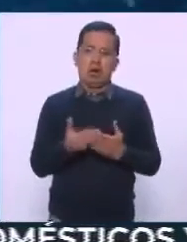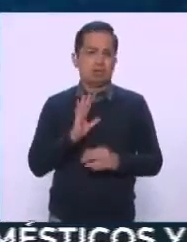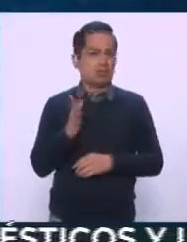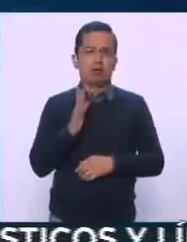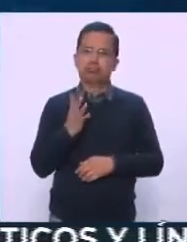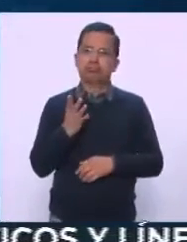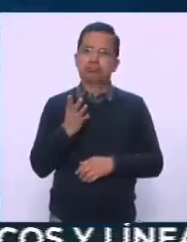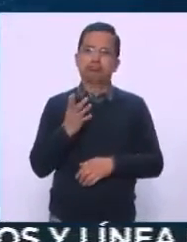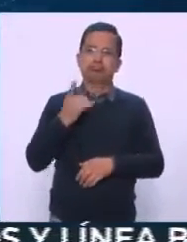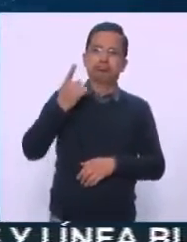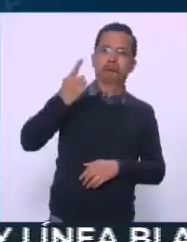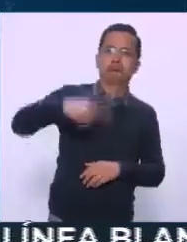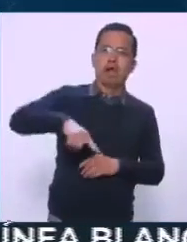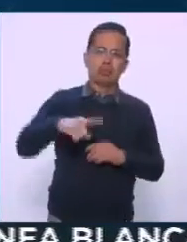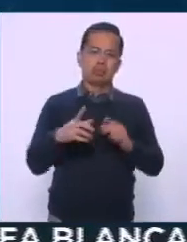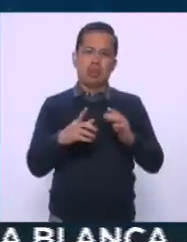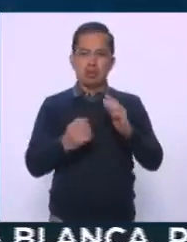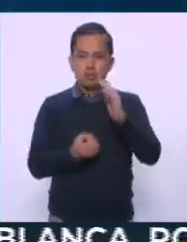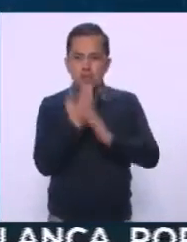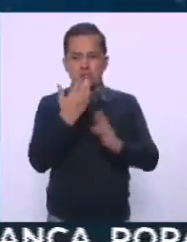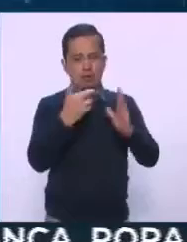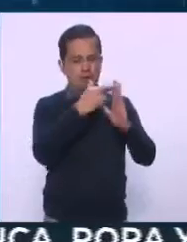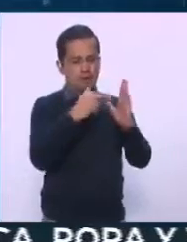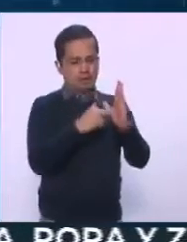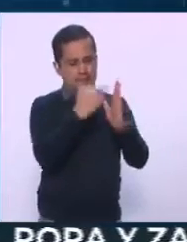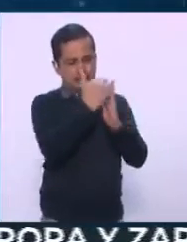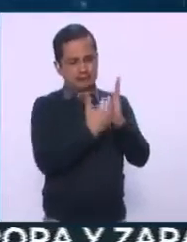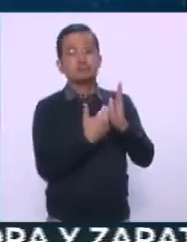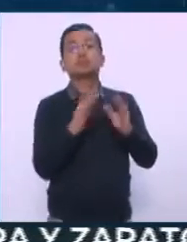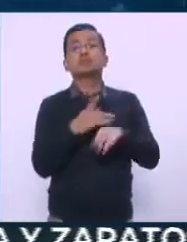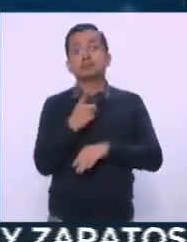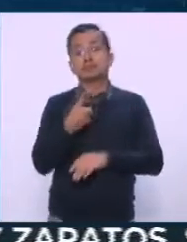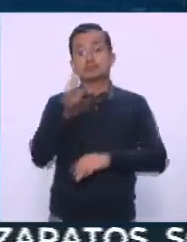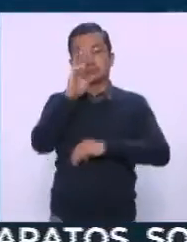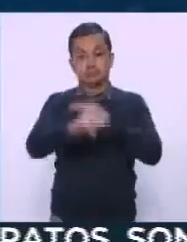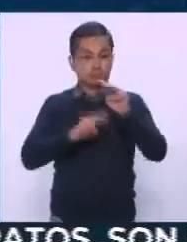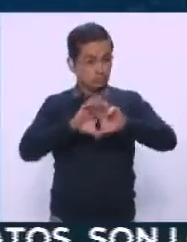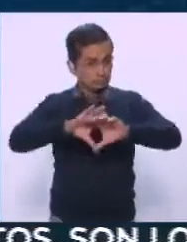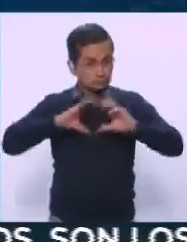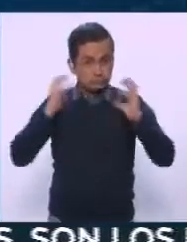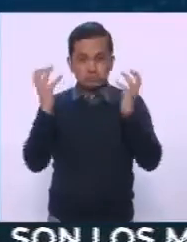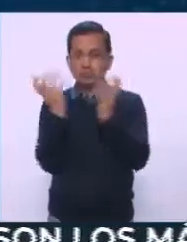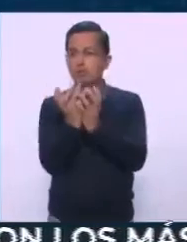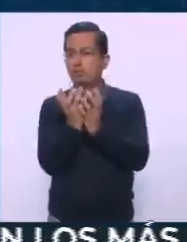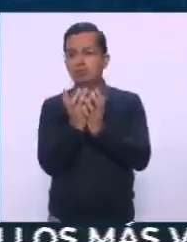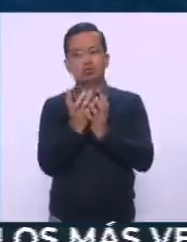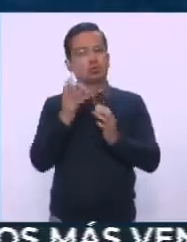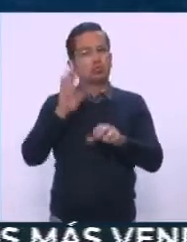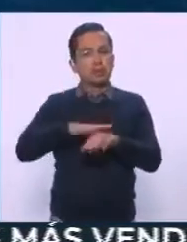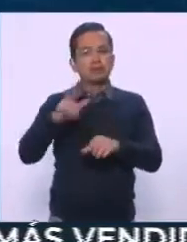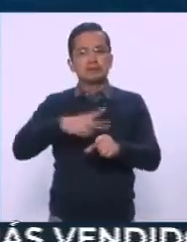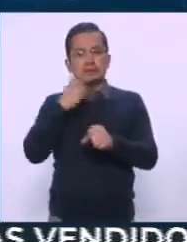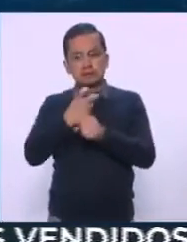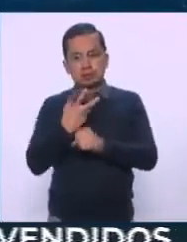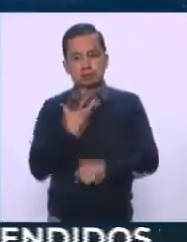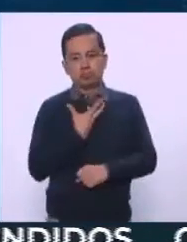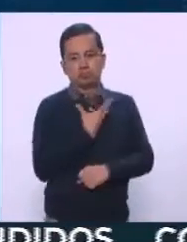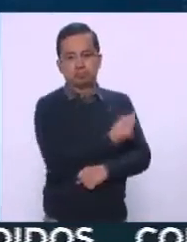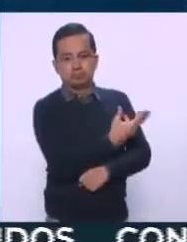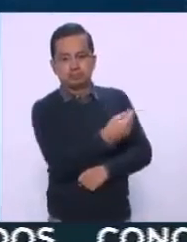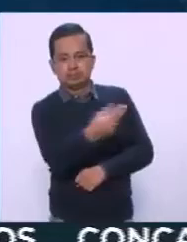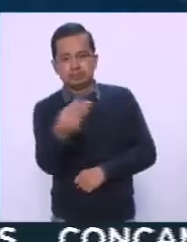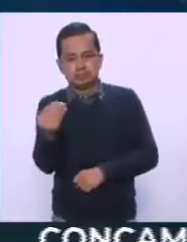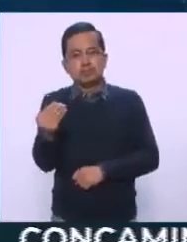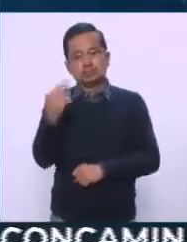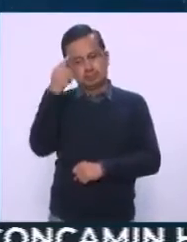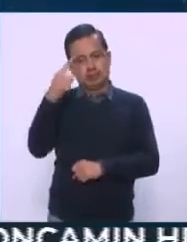por supuesto, de una nueva oleada de COVID en el mundo. Lo estamos viendo en el mundo, lo estamos viendo en varios estados,